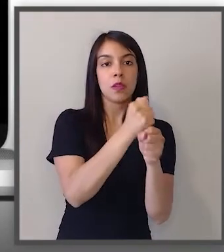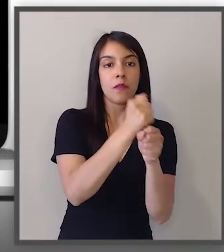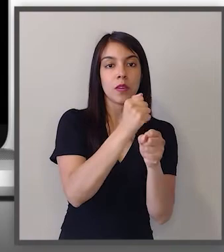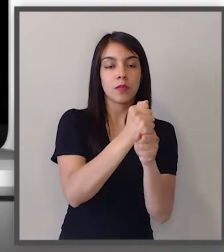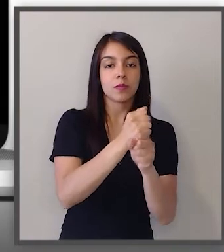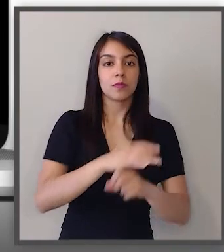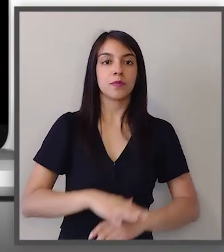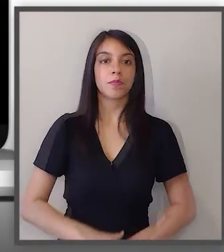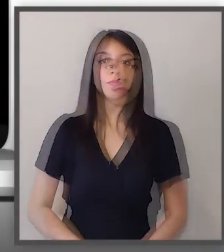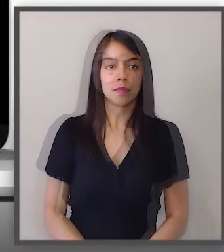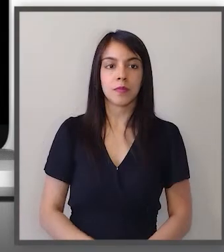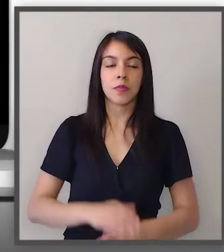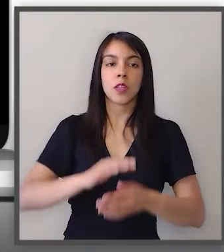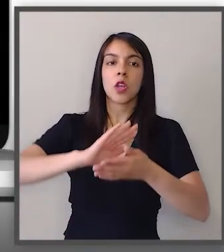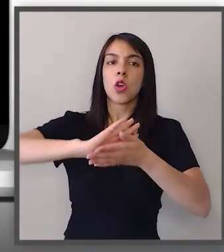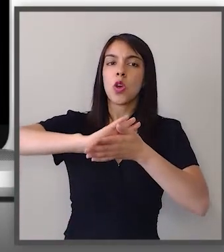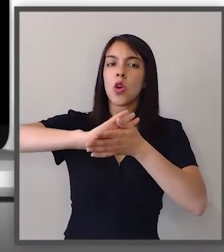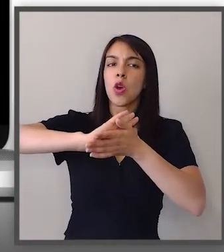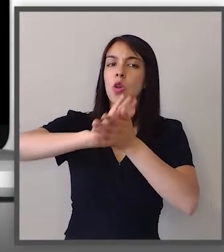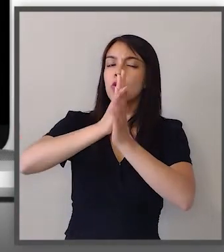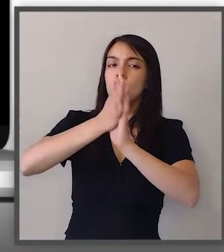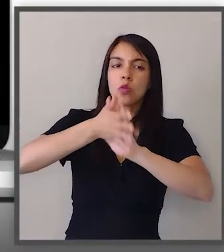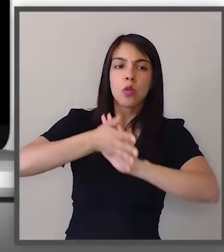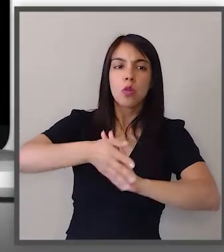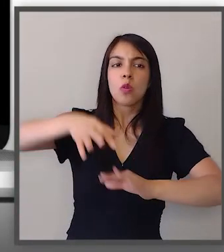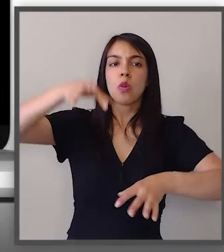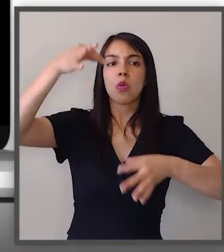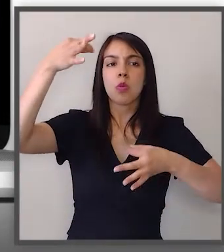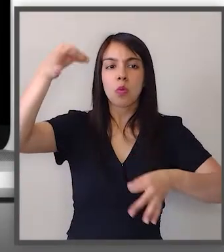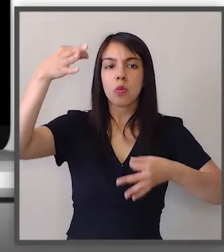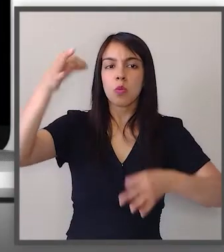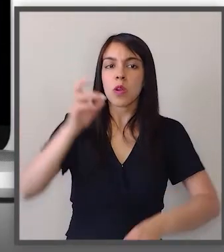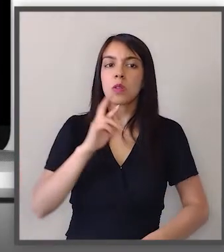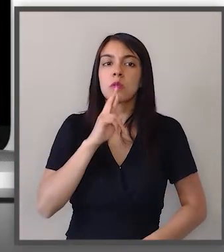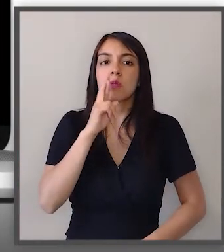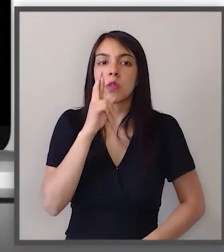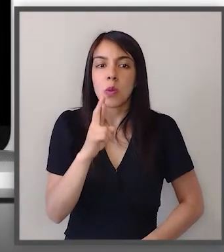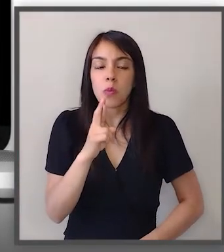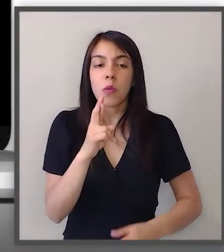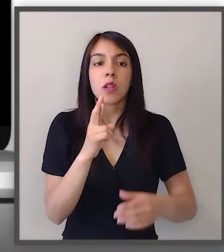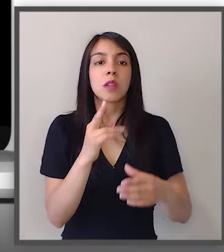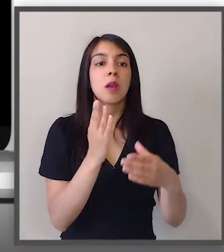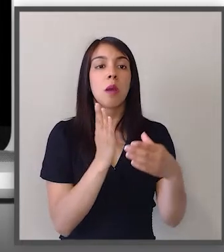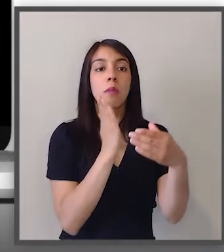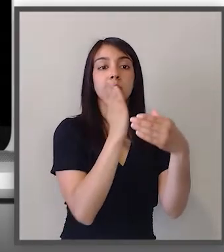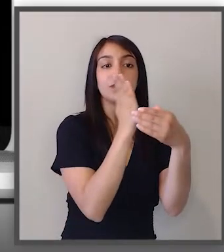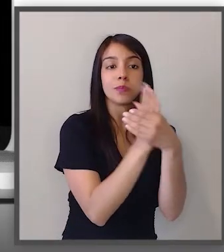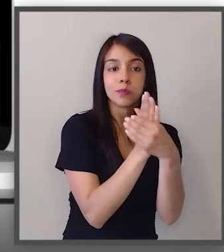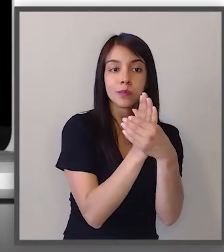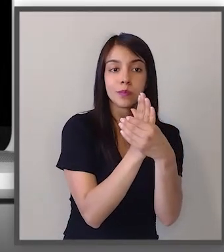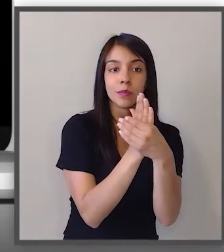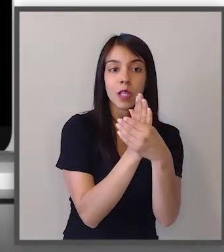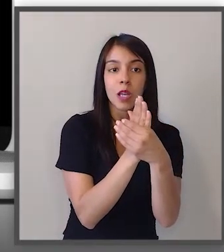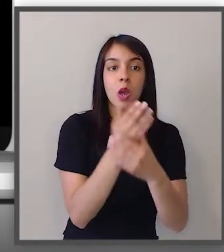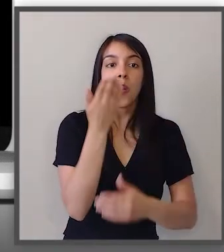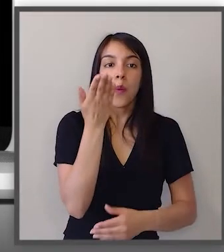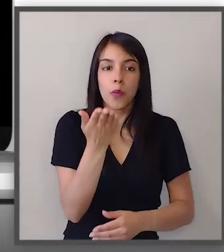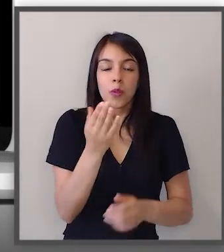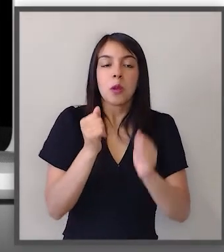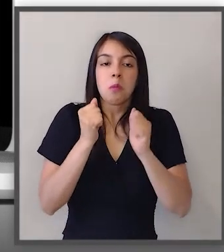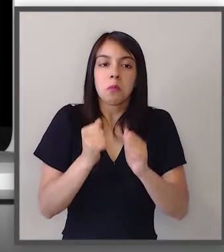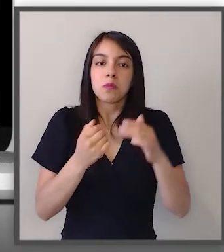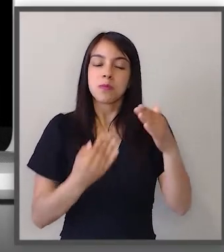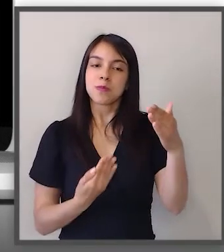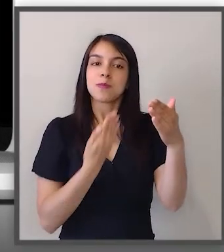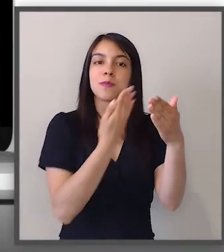que corresponda. Una vez adjuntos todos los documentos requeridos y respondidas las preguntas, en